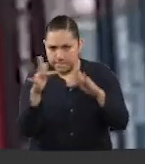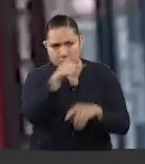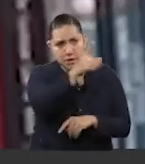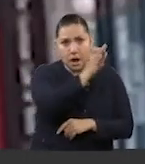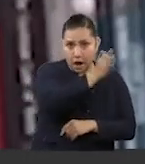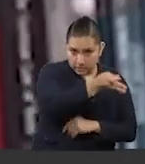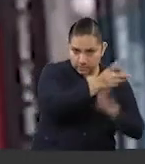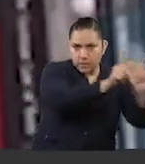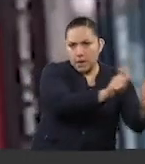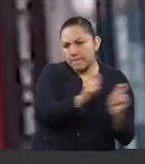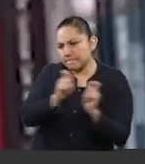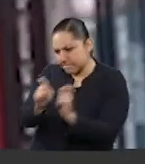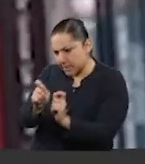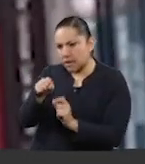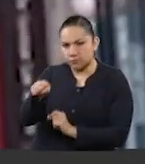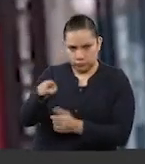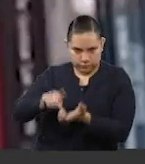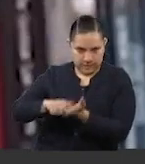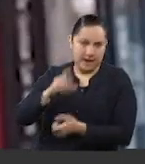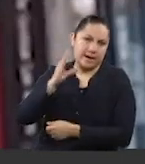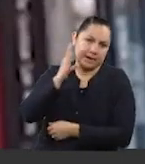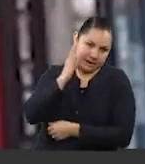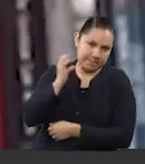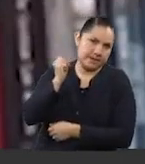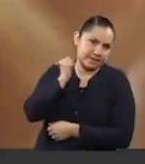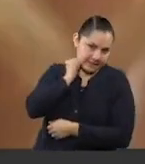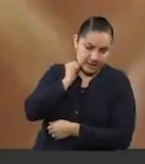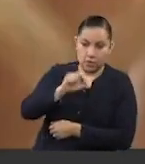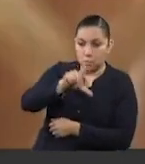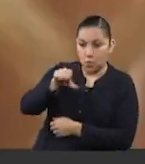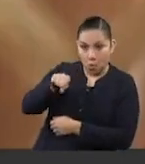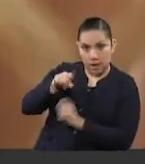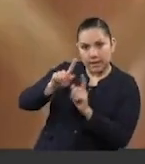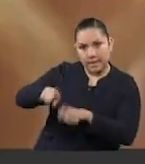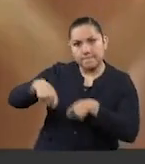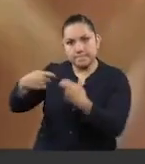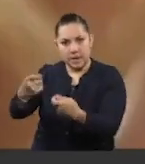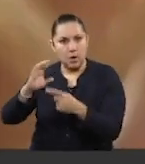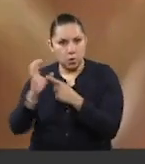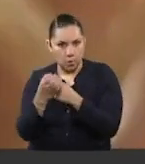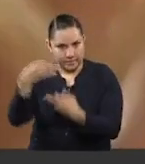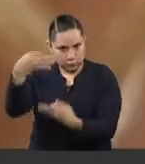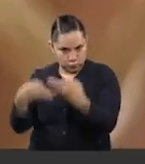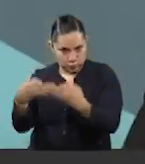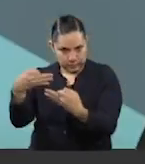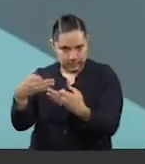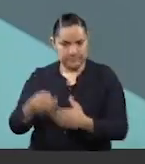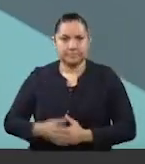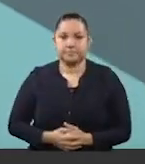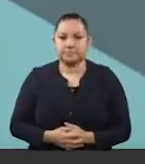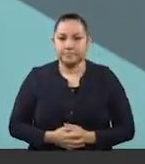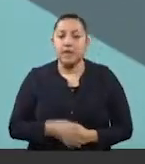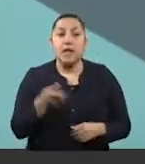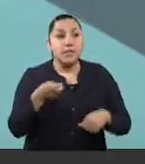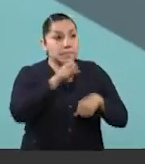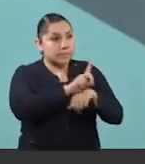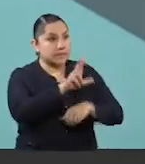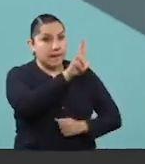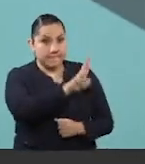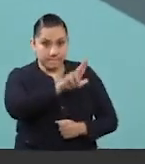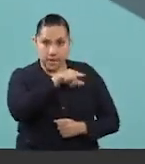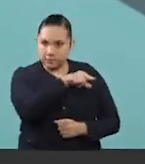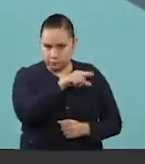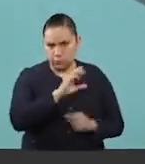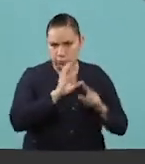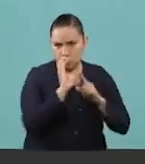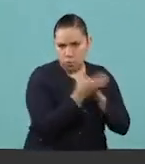que el documento fue turnado directamente a la comisión de justicia fue este martes que la comisión de justicia